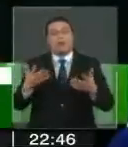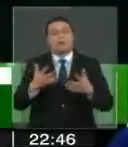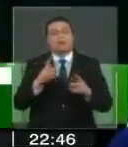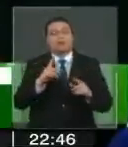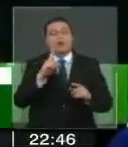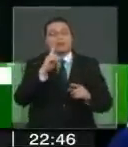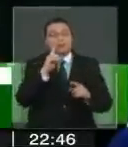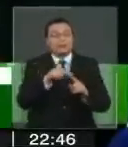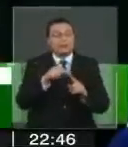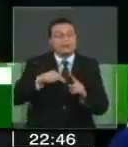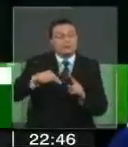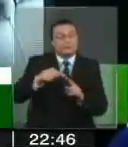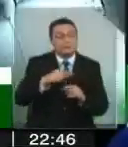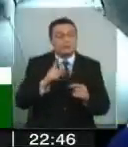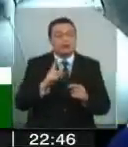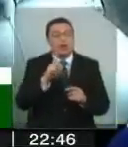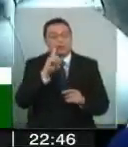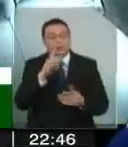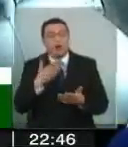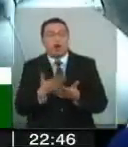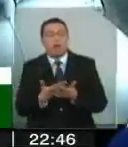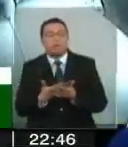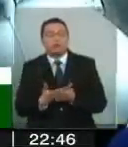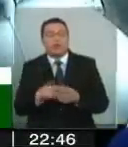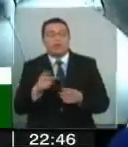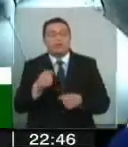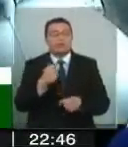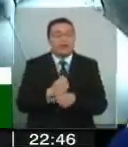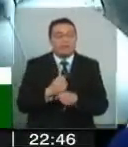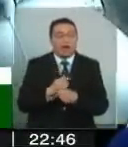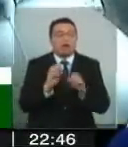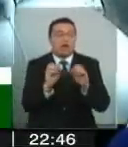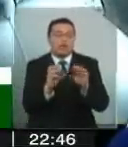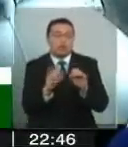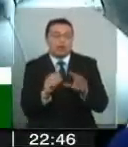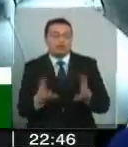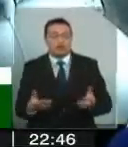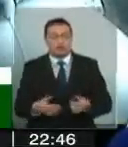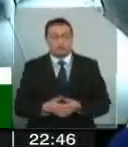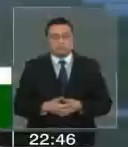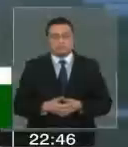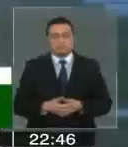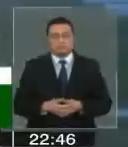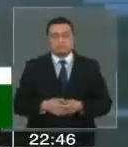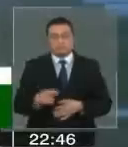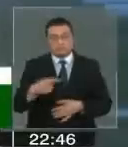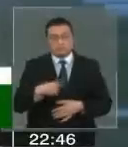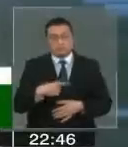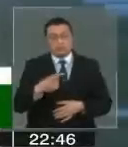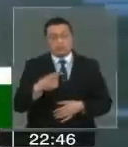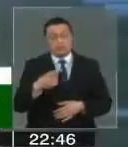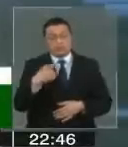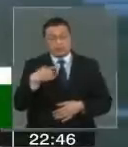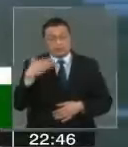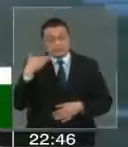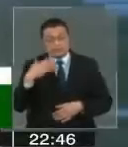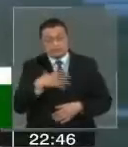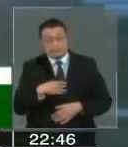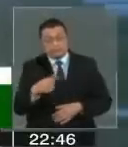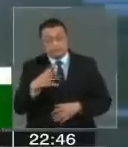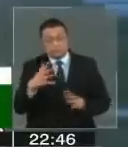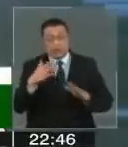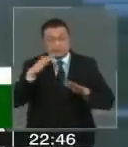tiene este entorno, porque no tiene la oportunidad de trabajo, de educación? Mira, mis niños son generalmente más chiquititos, ¿ya?